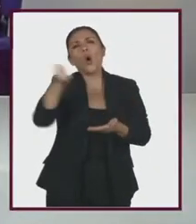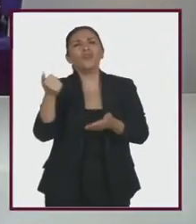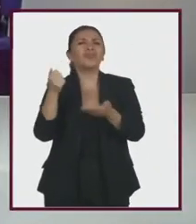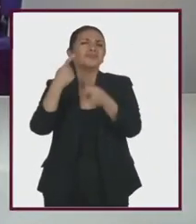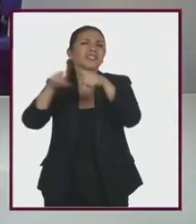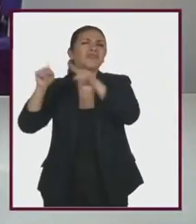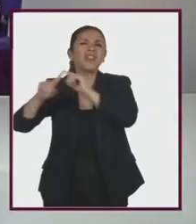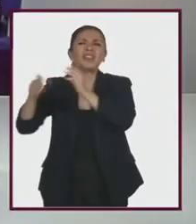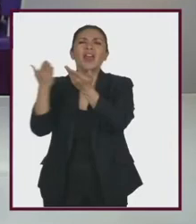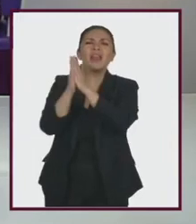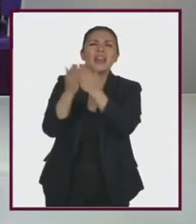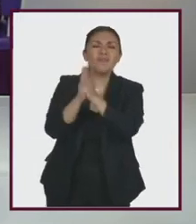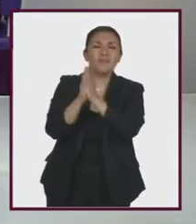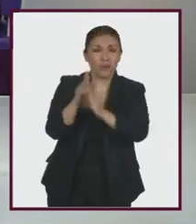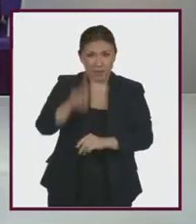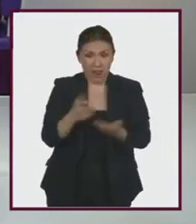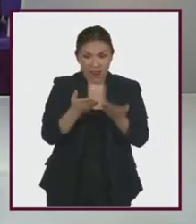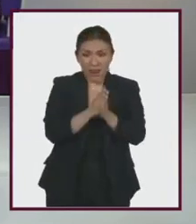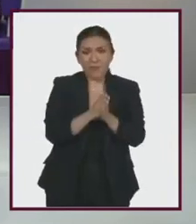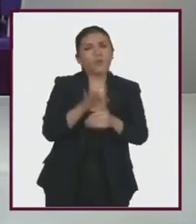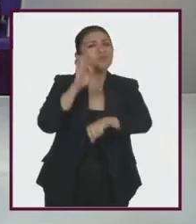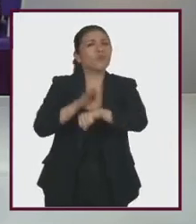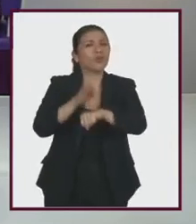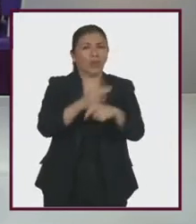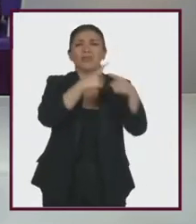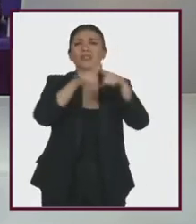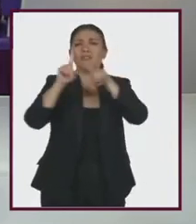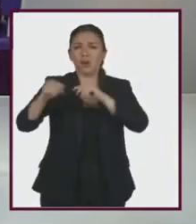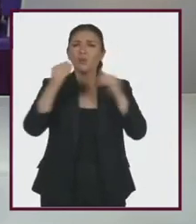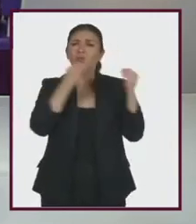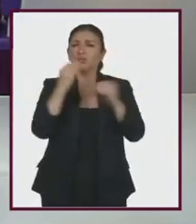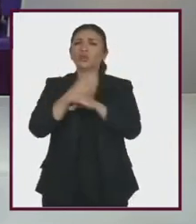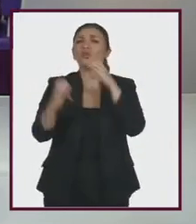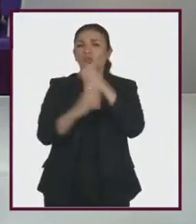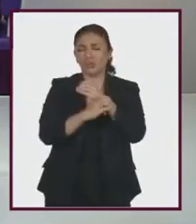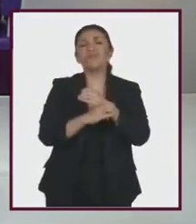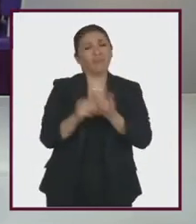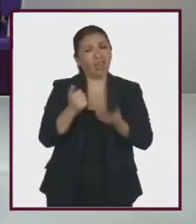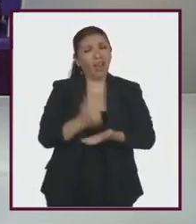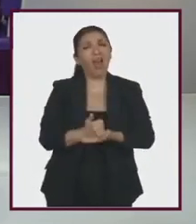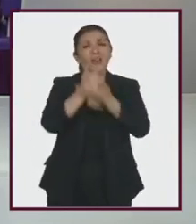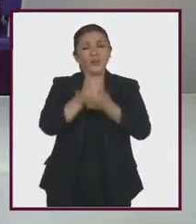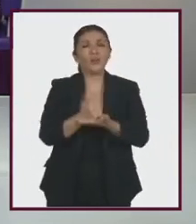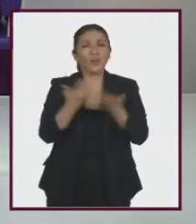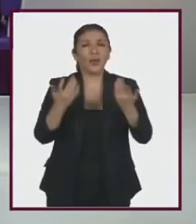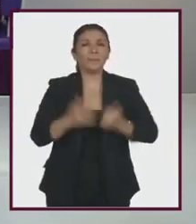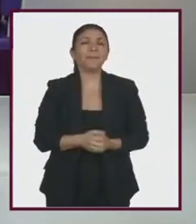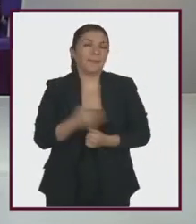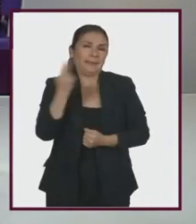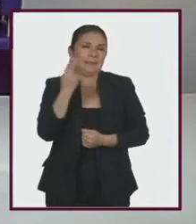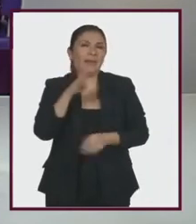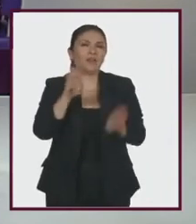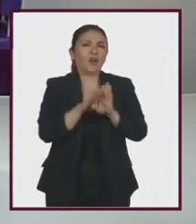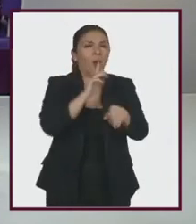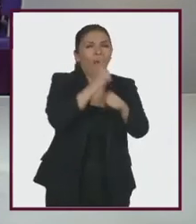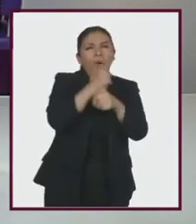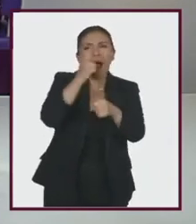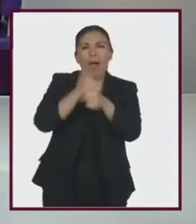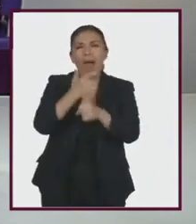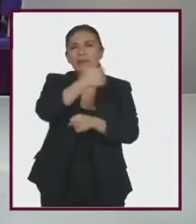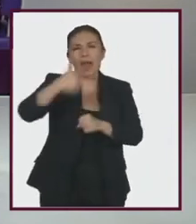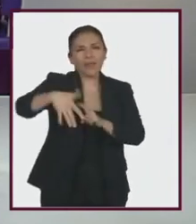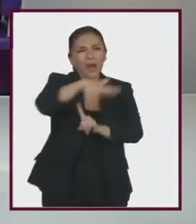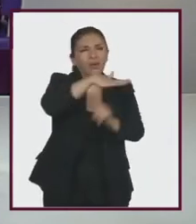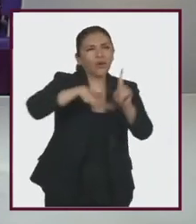en casa. La literatura protege en muchas situaciones también y circunstancias. Entonces, pues ir identificando en cada